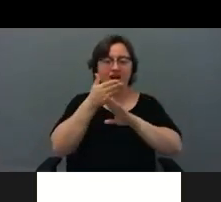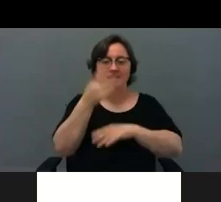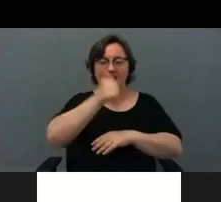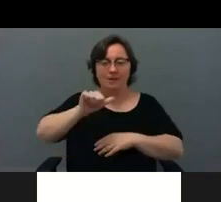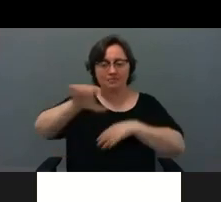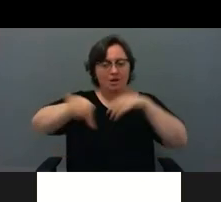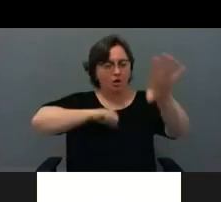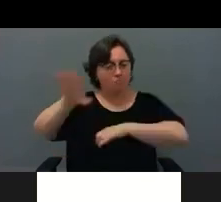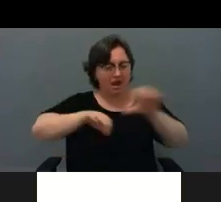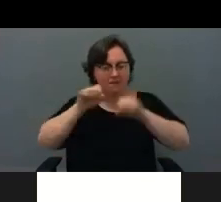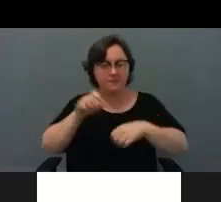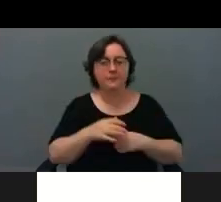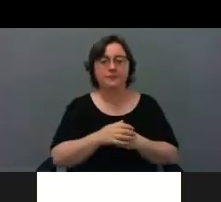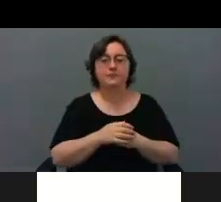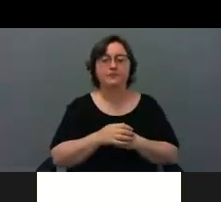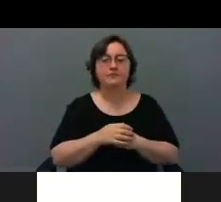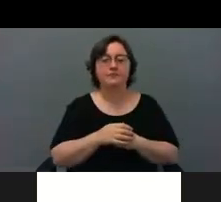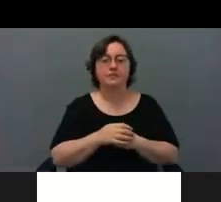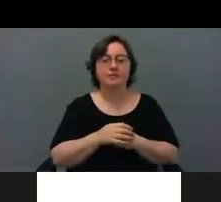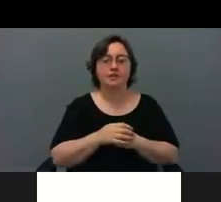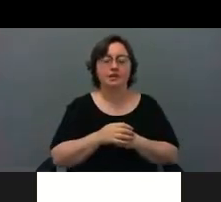semanal. Y